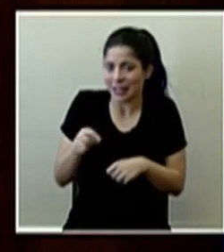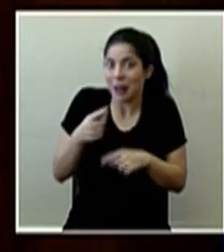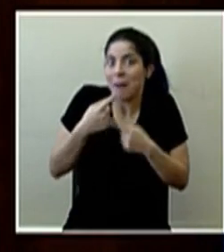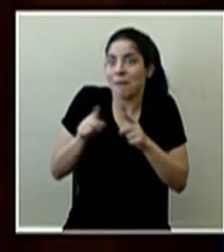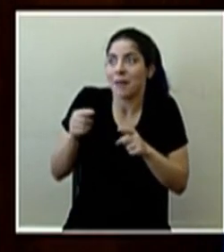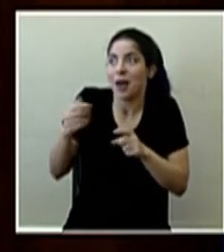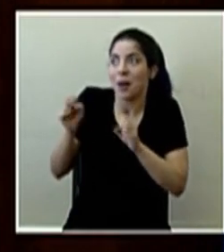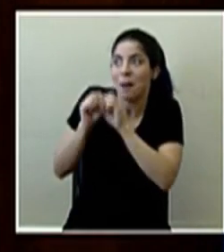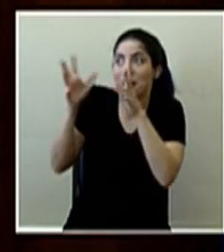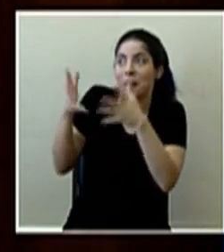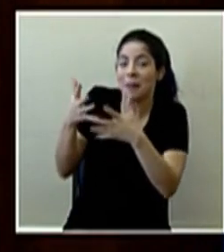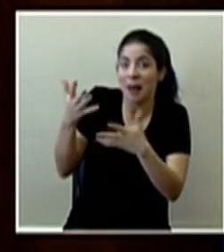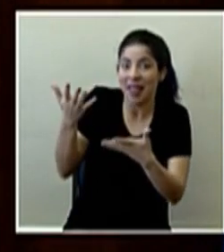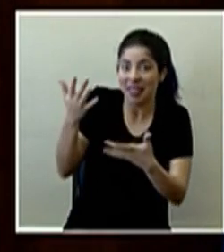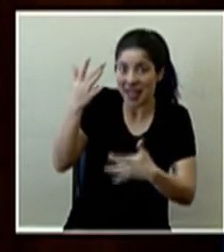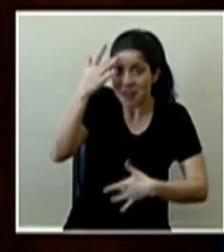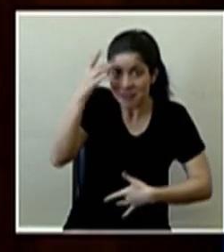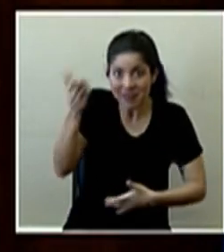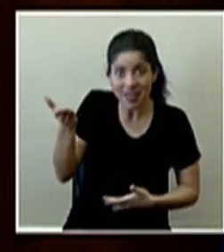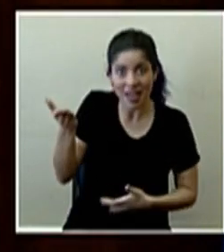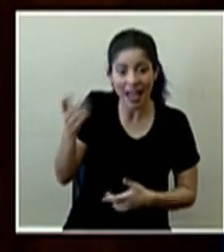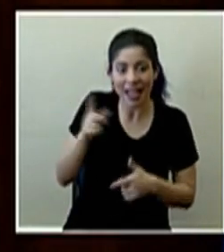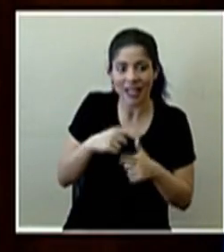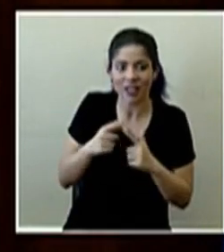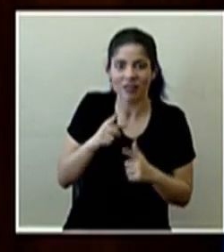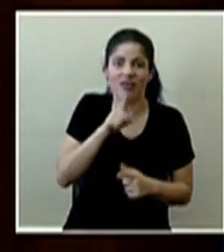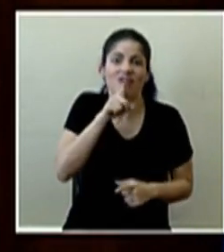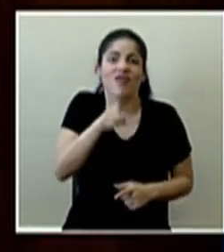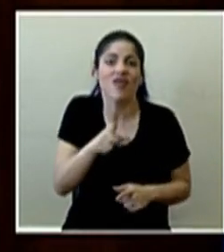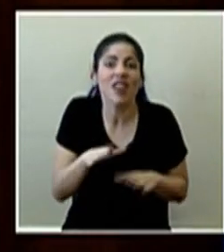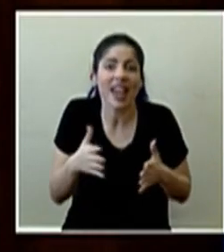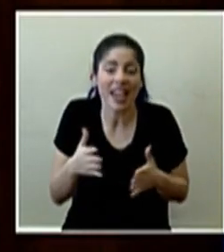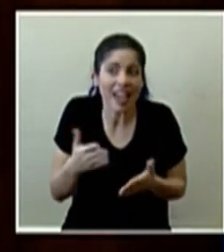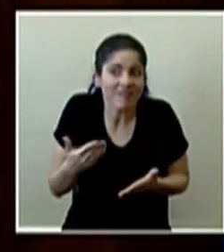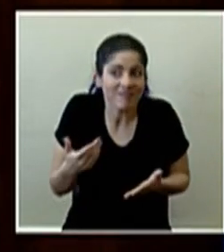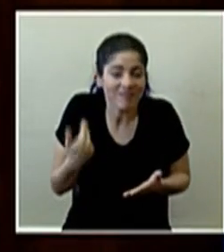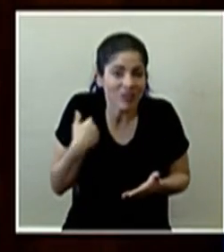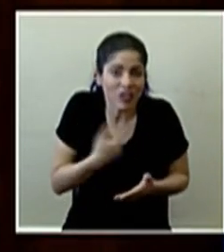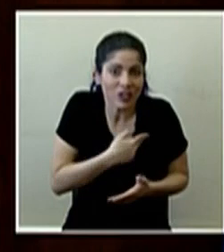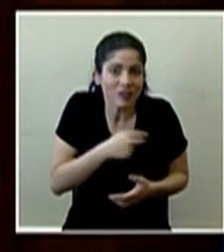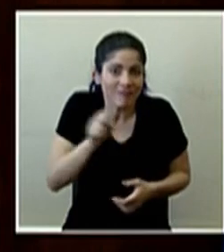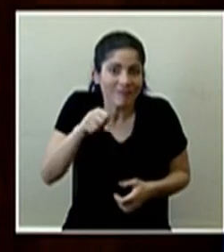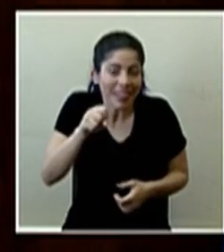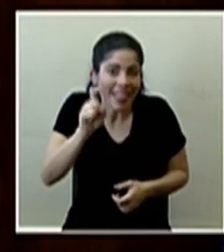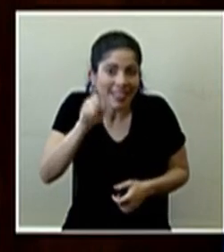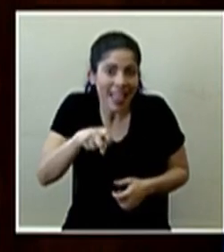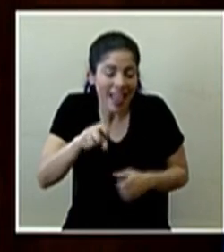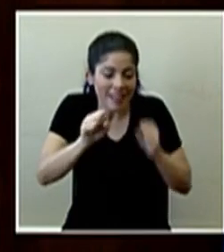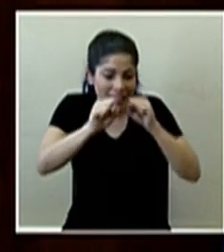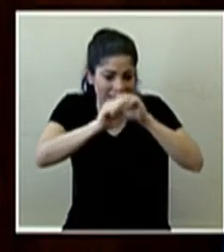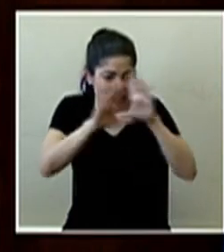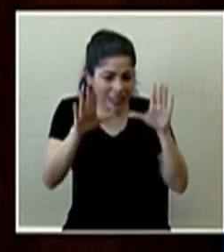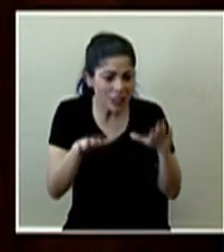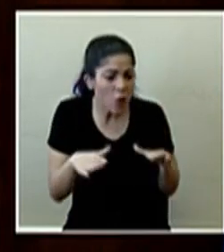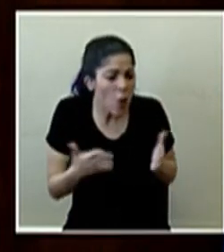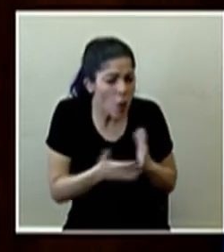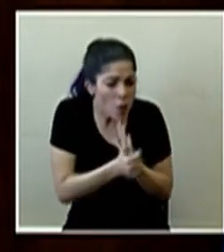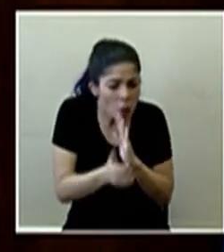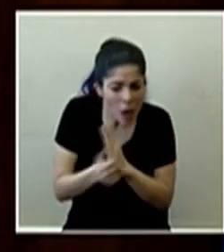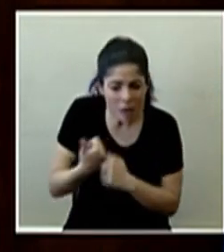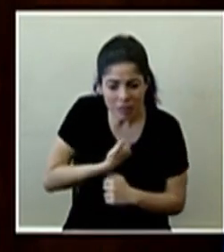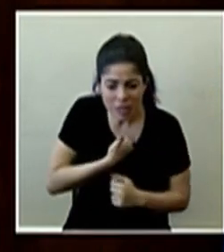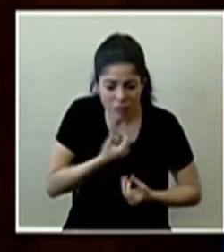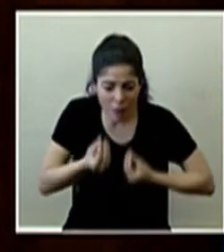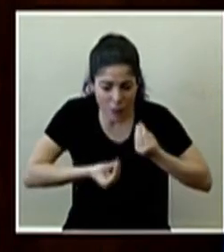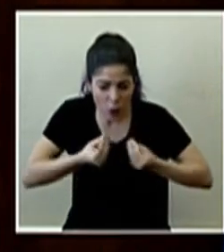pandemia, pero la realidad es que sí tenemos que visualizar capacidad de